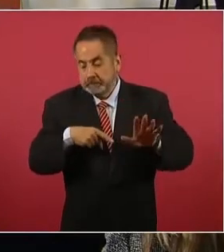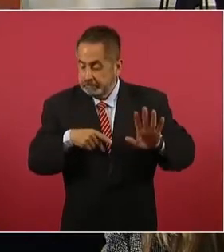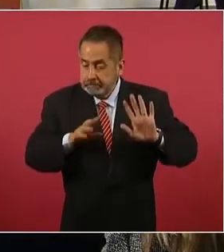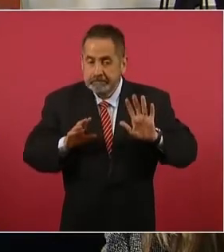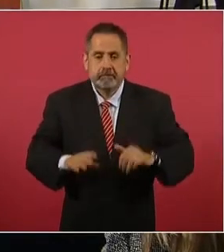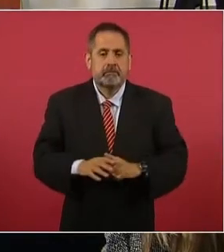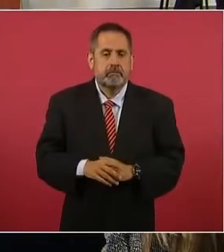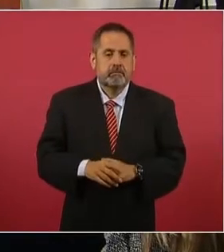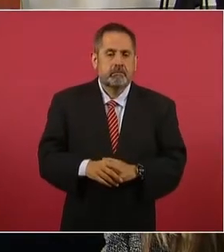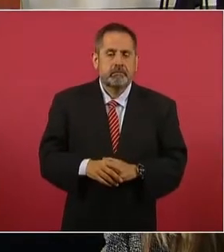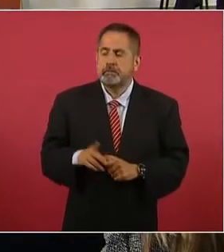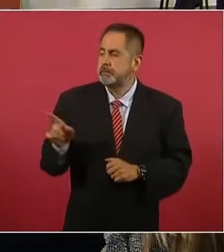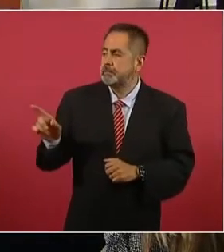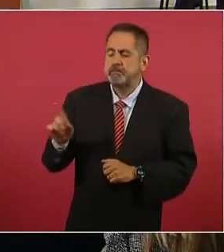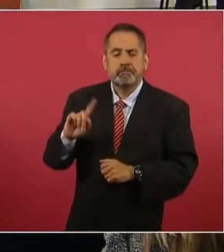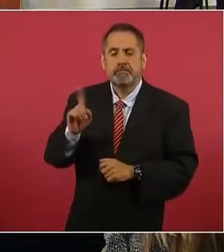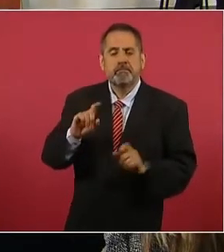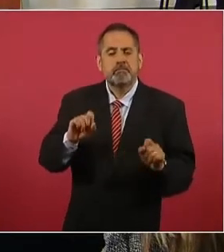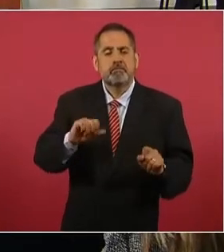Sí, pero hay una así,